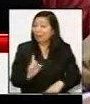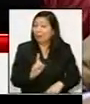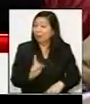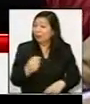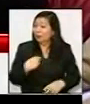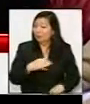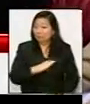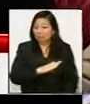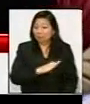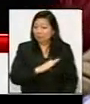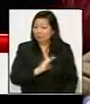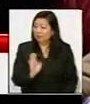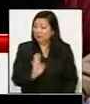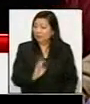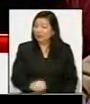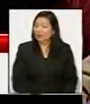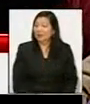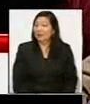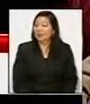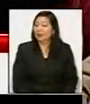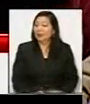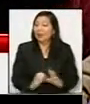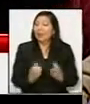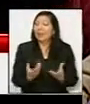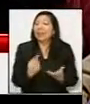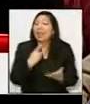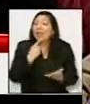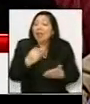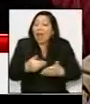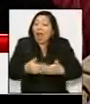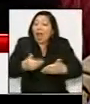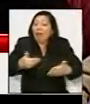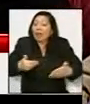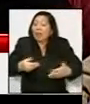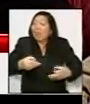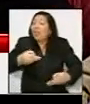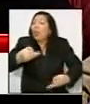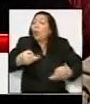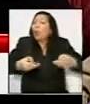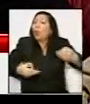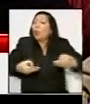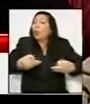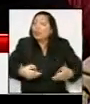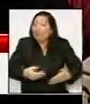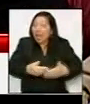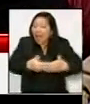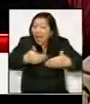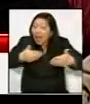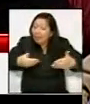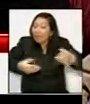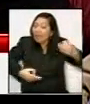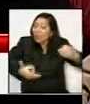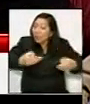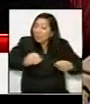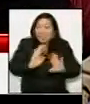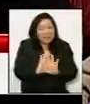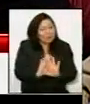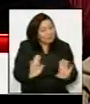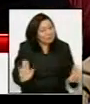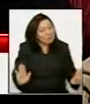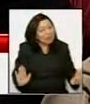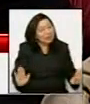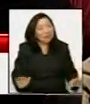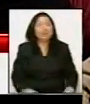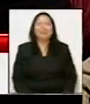son los fiscales en ese tema el congreso lo que hace es un antejuicio antes ambiciosa ya no es